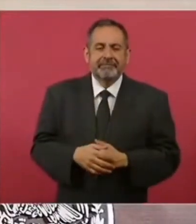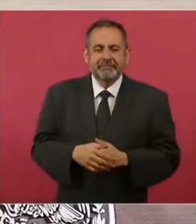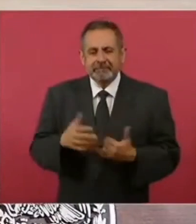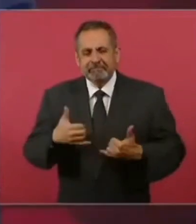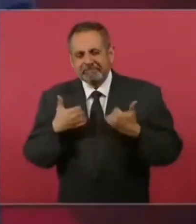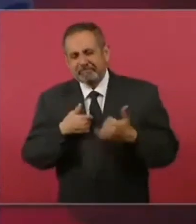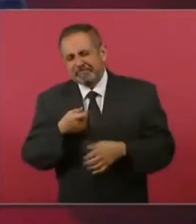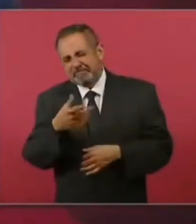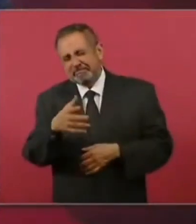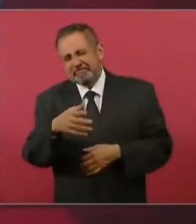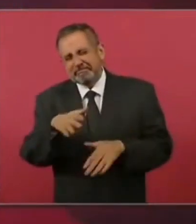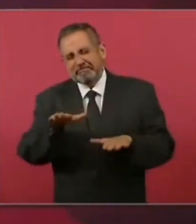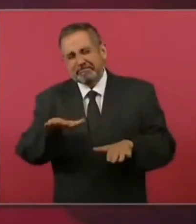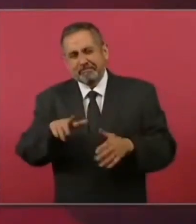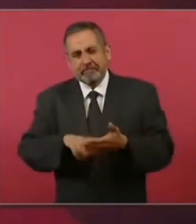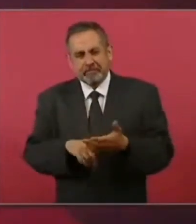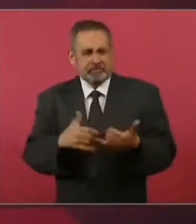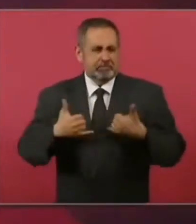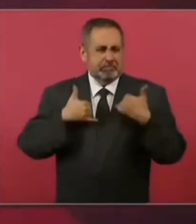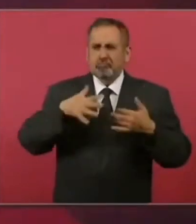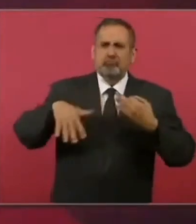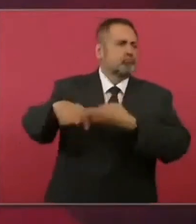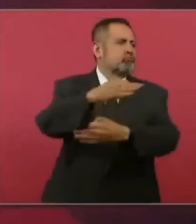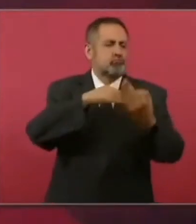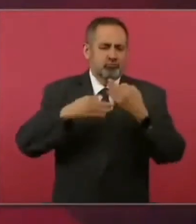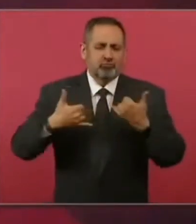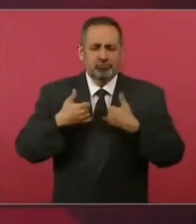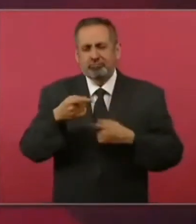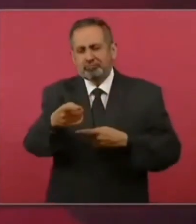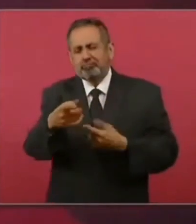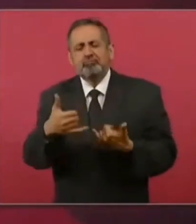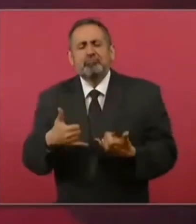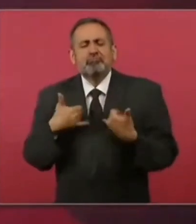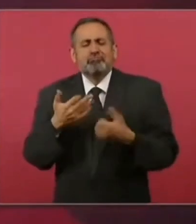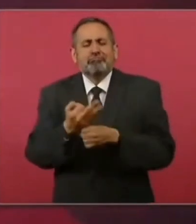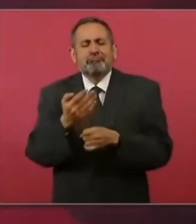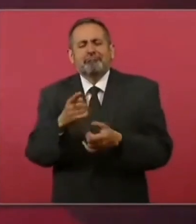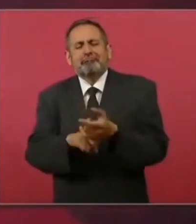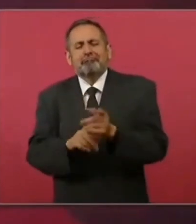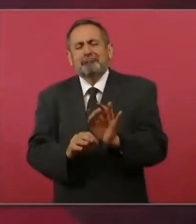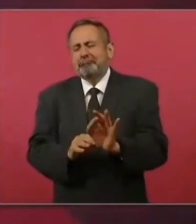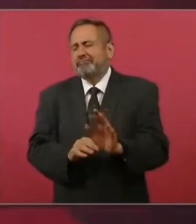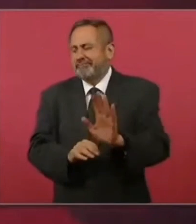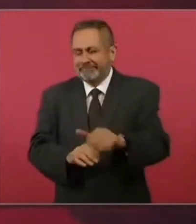bueno, chamaco, porque jóvenes somos todos,